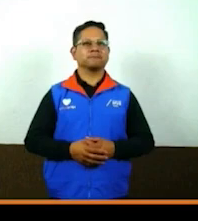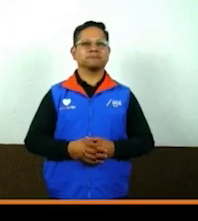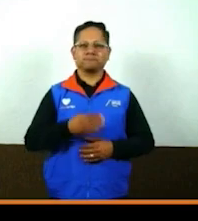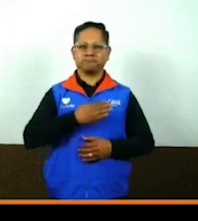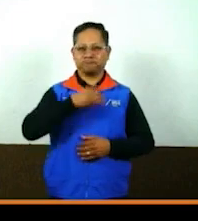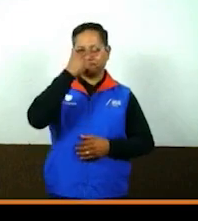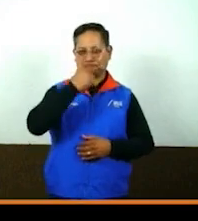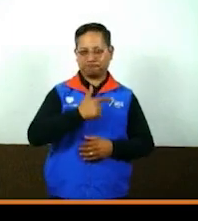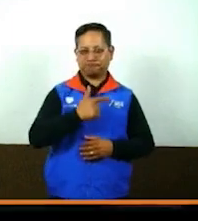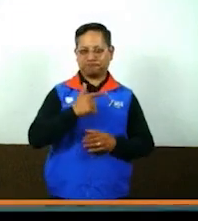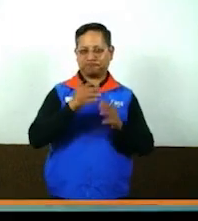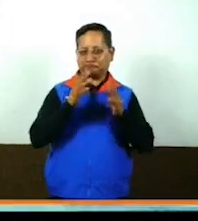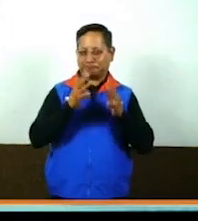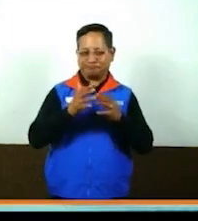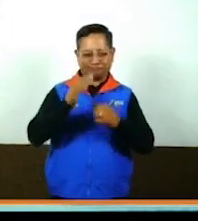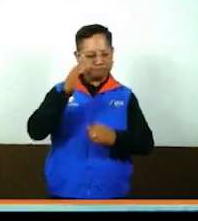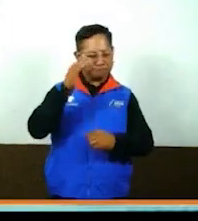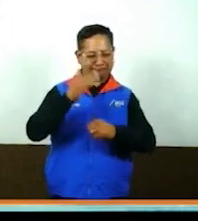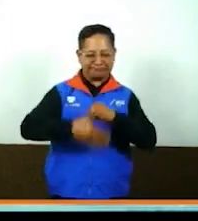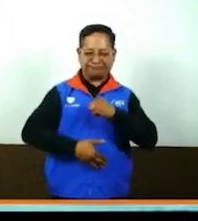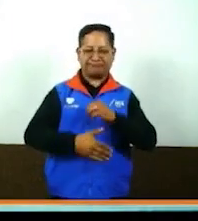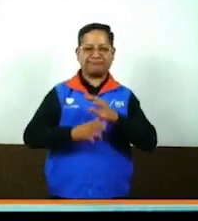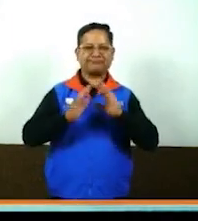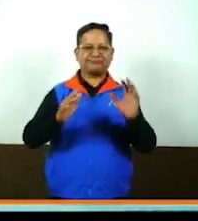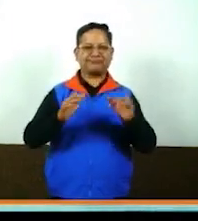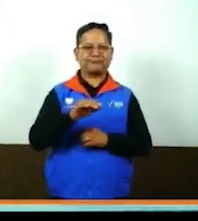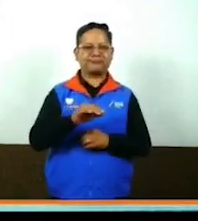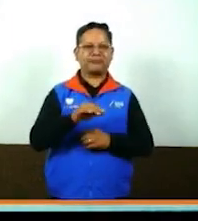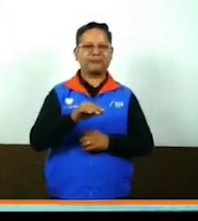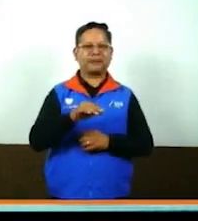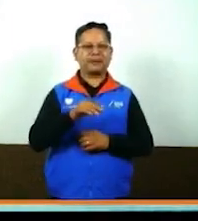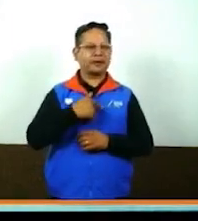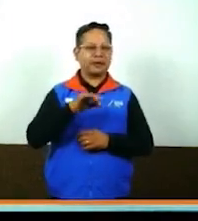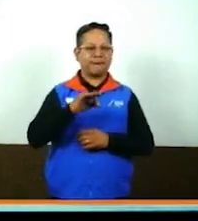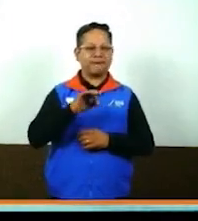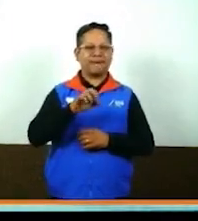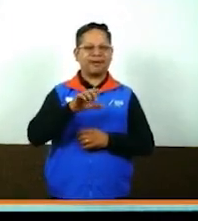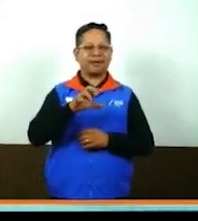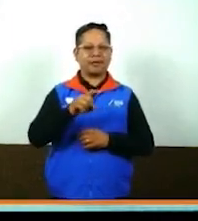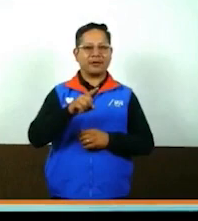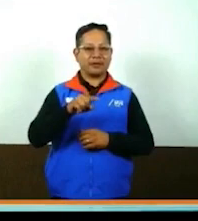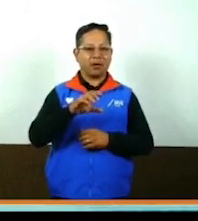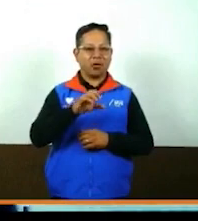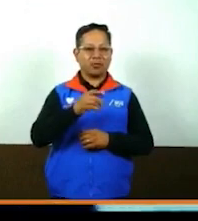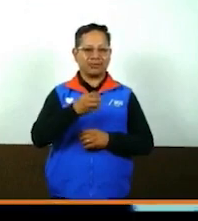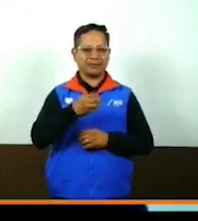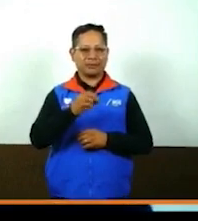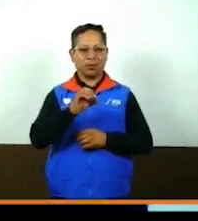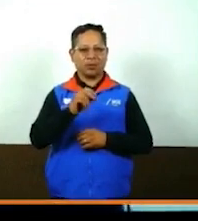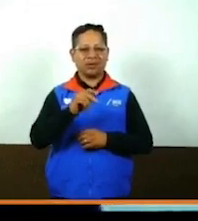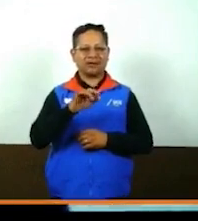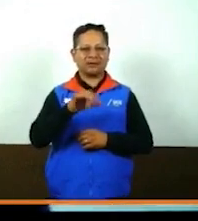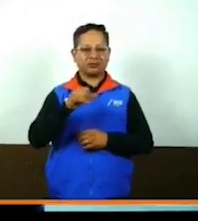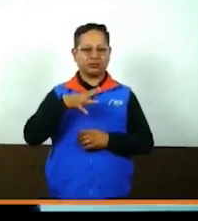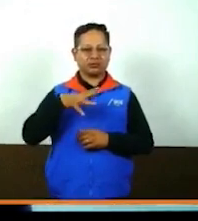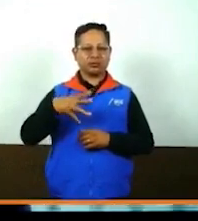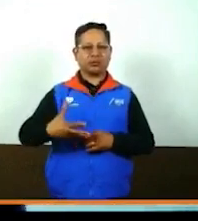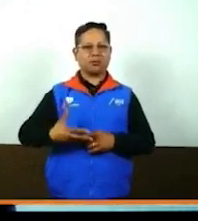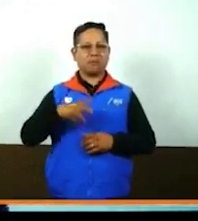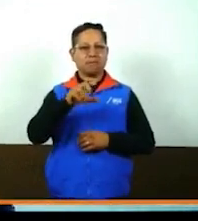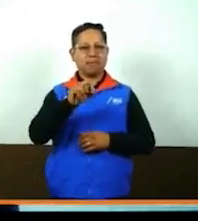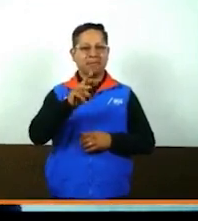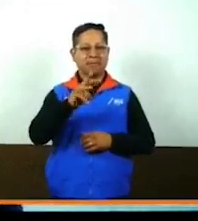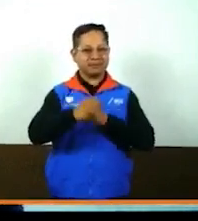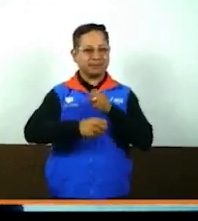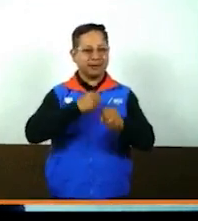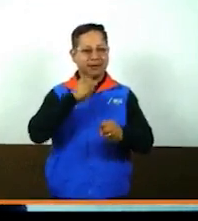Buenas noches, nos tocó ya cerrar esta entrega. Felipe Araiz y Jackie Pineda de Holcim México Operaciones. Orgullosamente 23